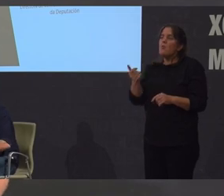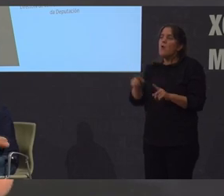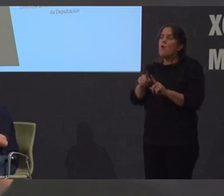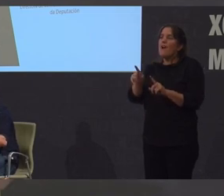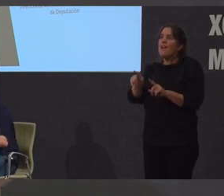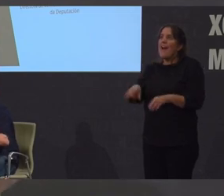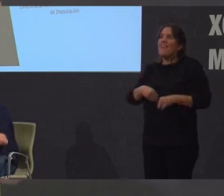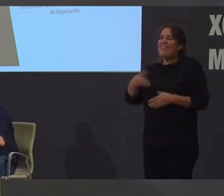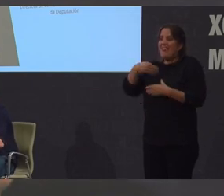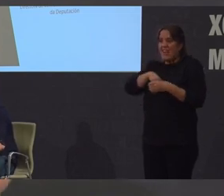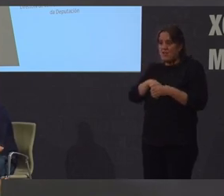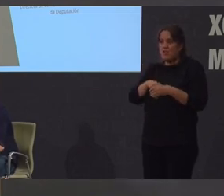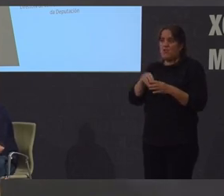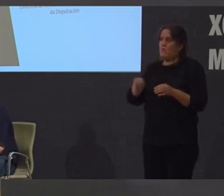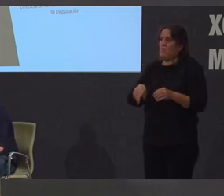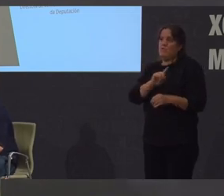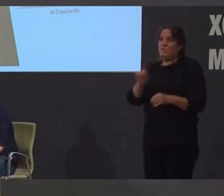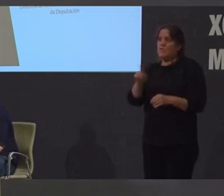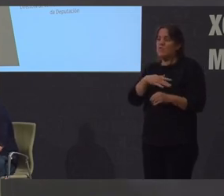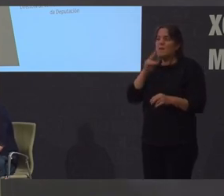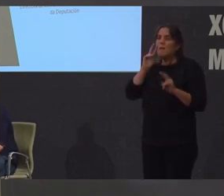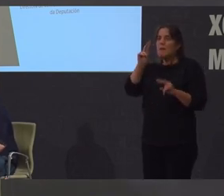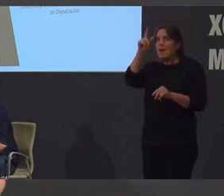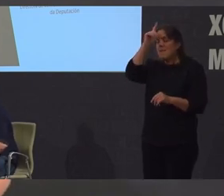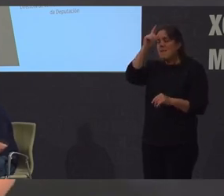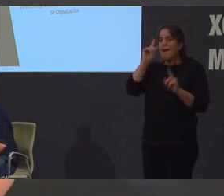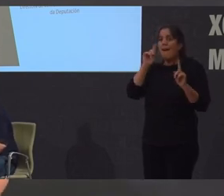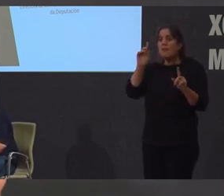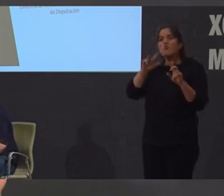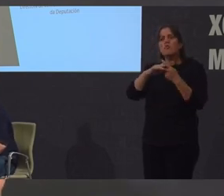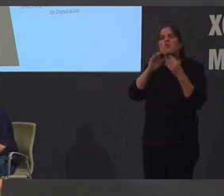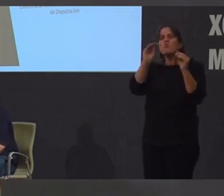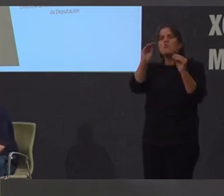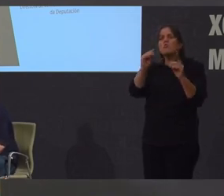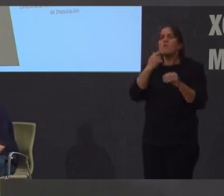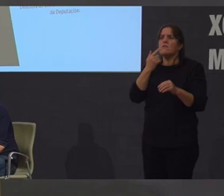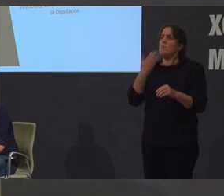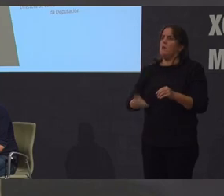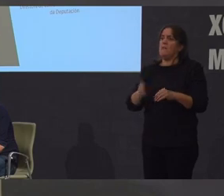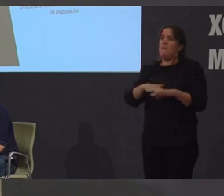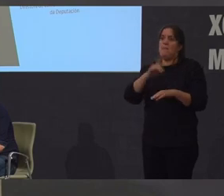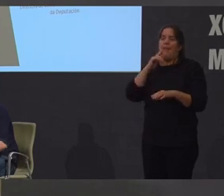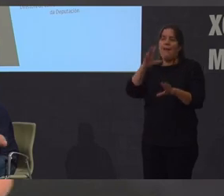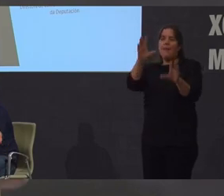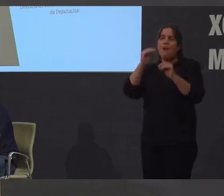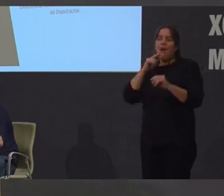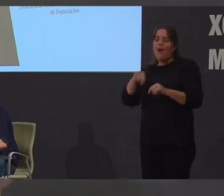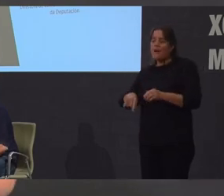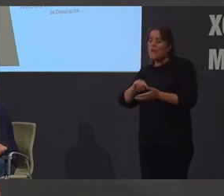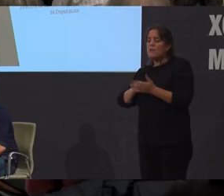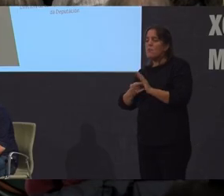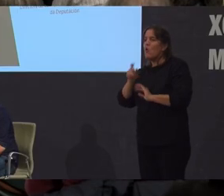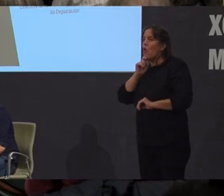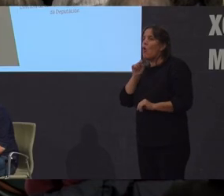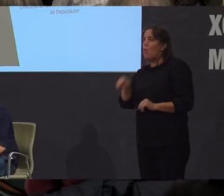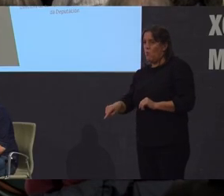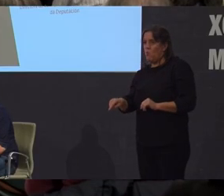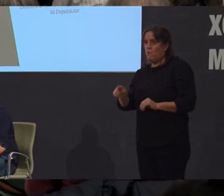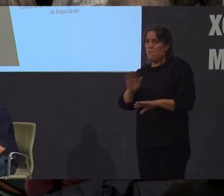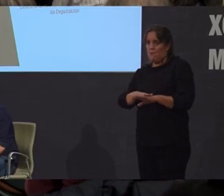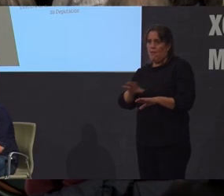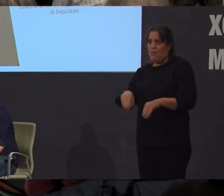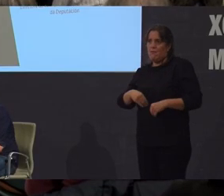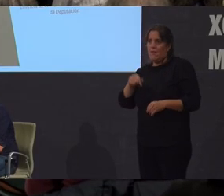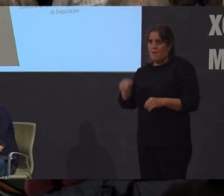asimilable. Entonces es importante mirar el caso alemán para poder entender cuáles son los procesos de reparación que luego podemos afrontar y que al final